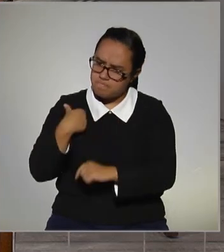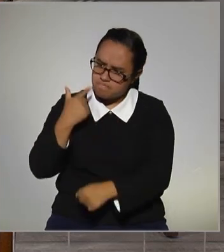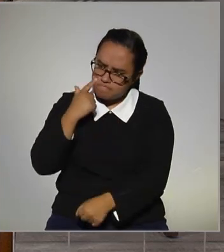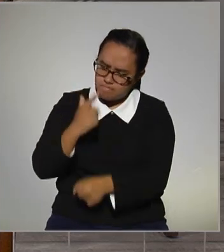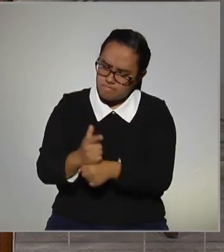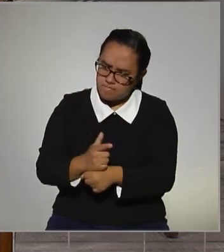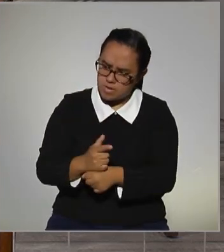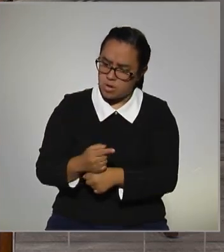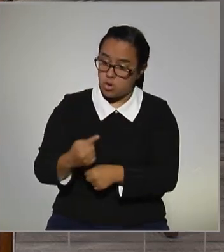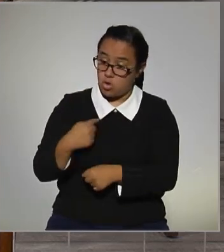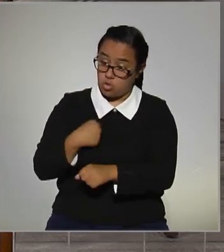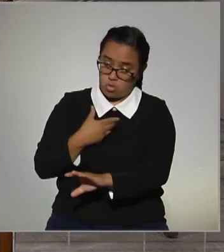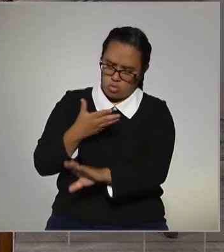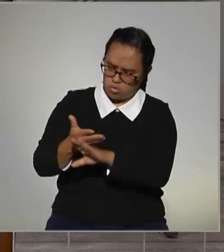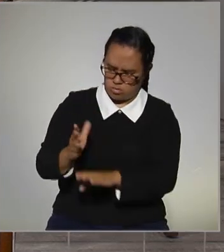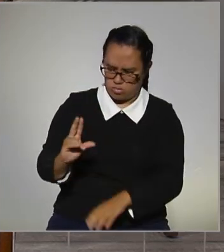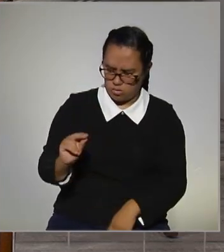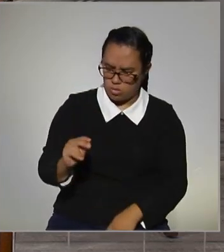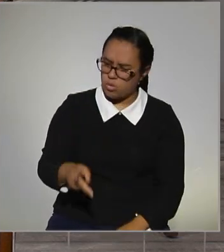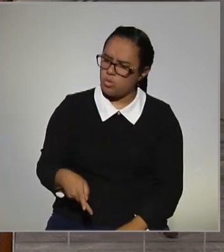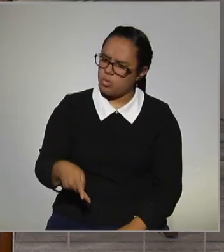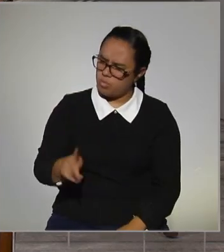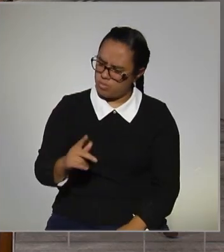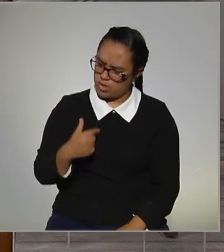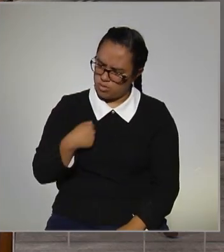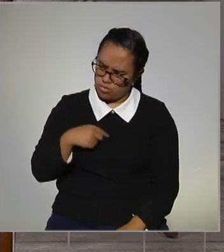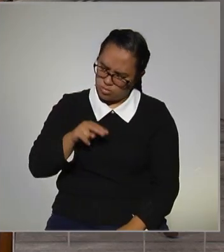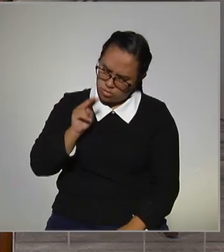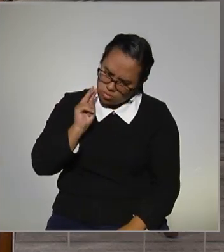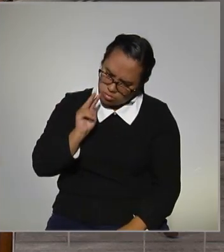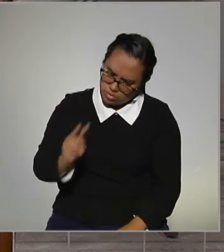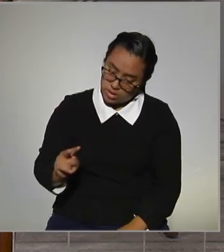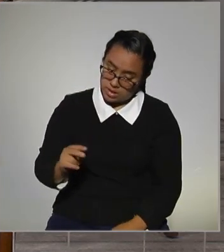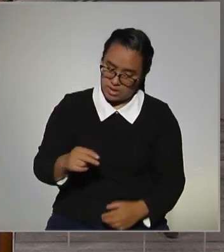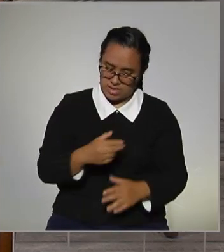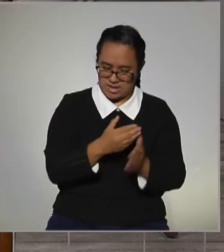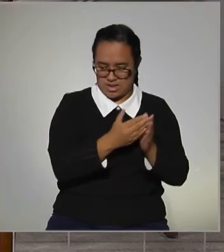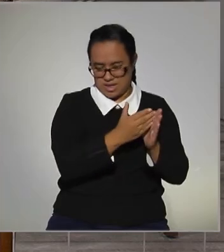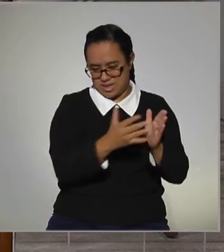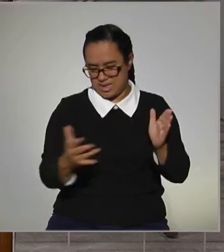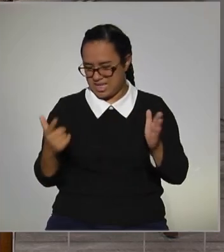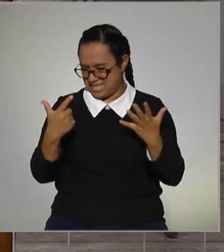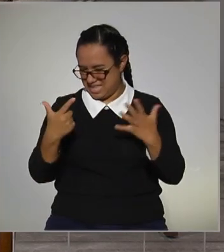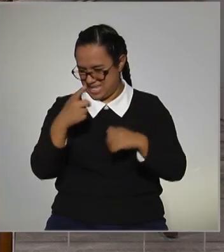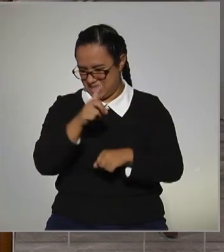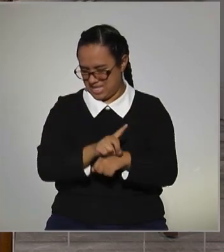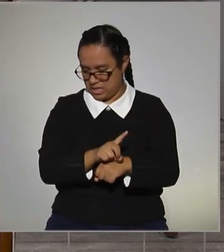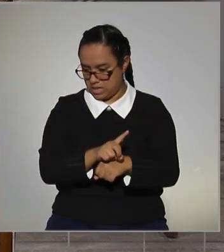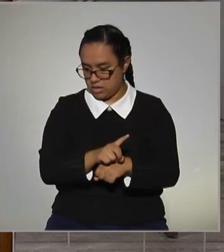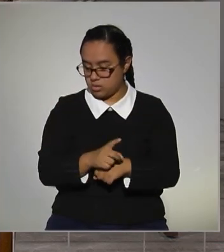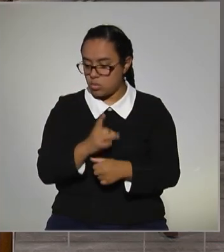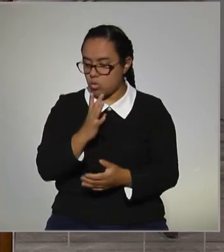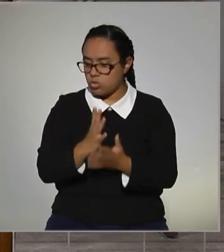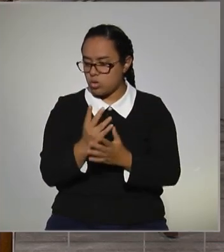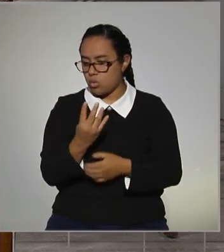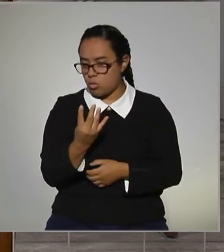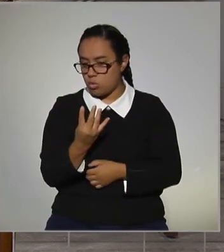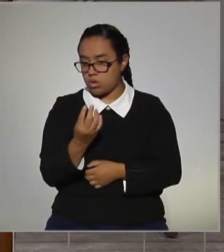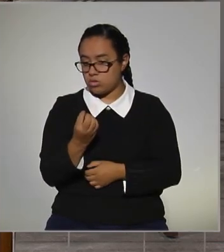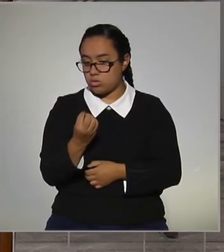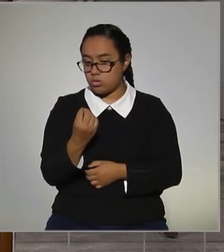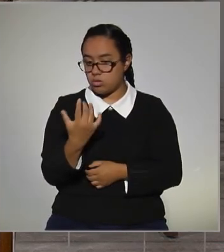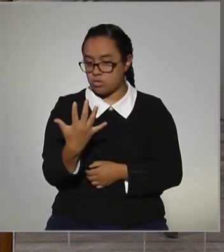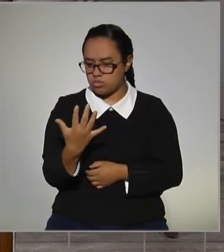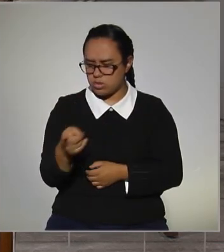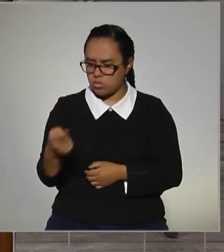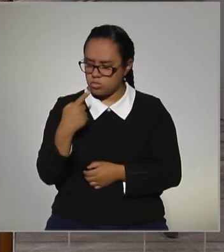híjole, mira, no te juzgo, pero he notado que de 7 días de la semana, pues 4 o 5 llegas